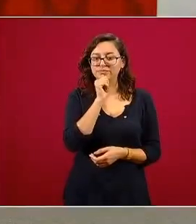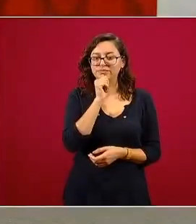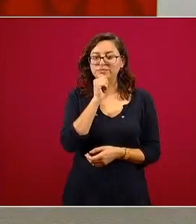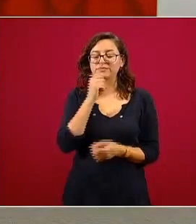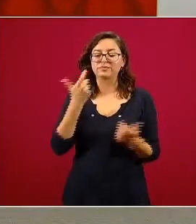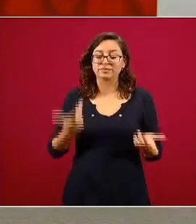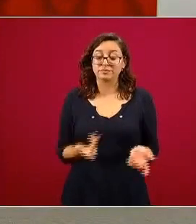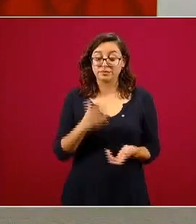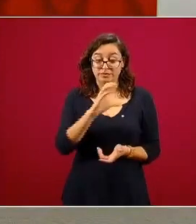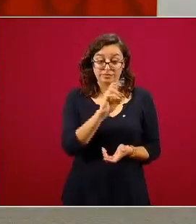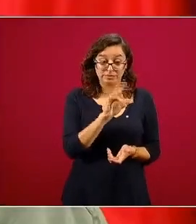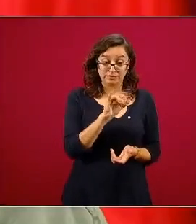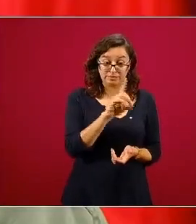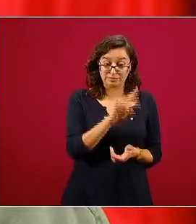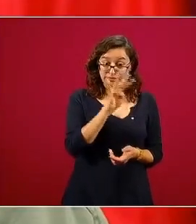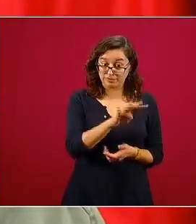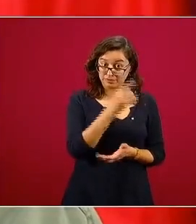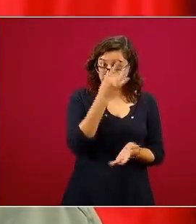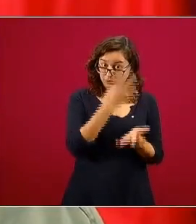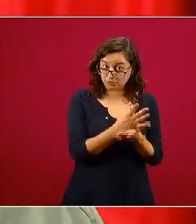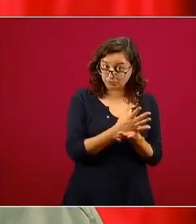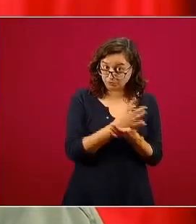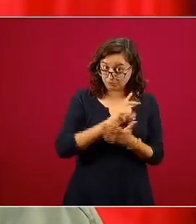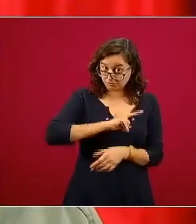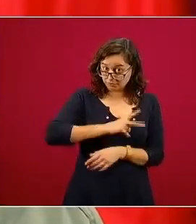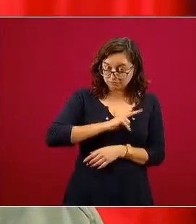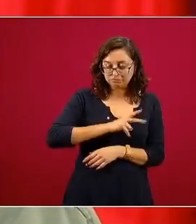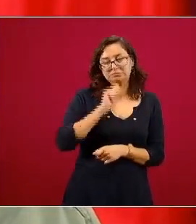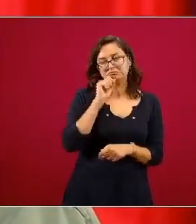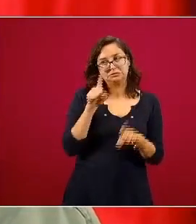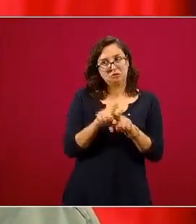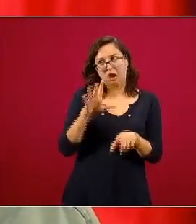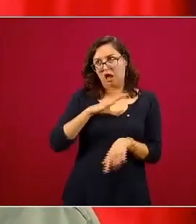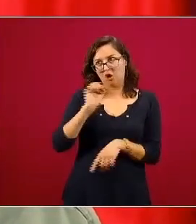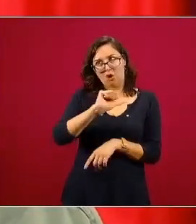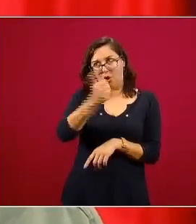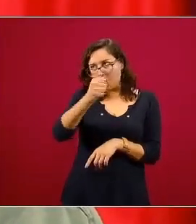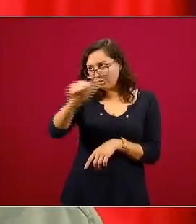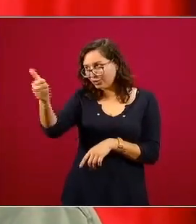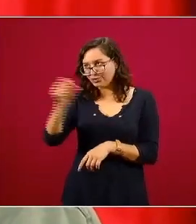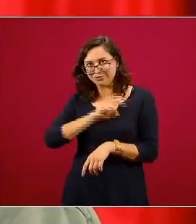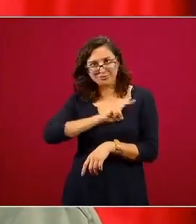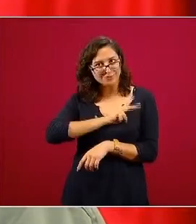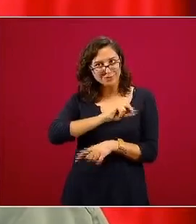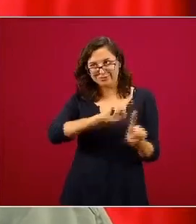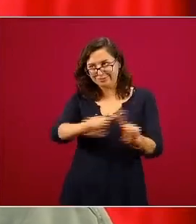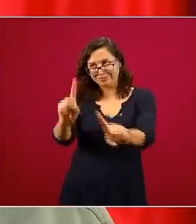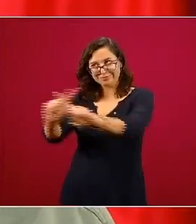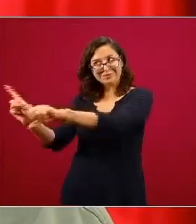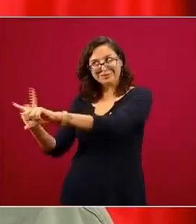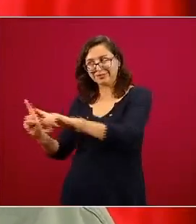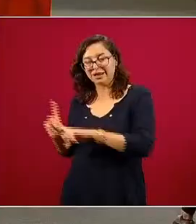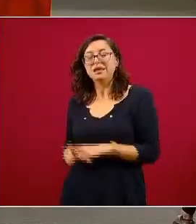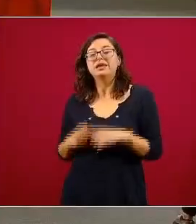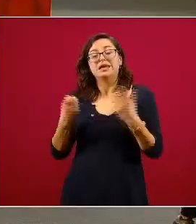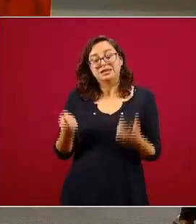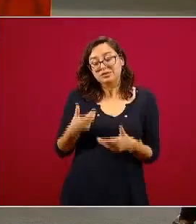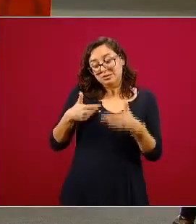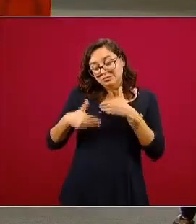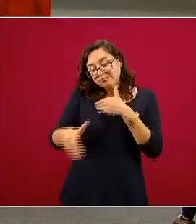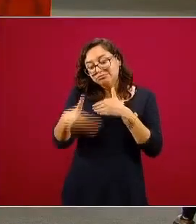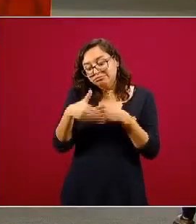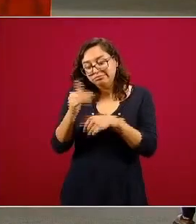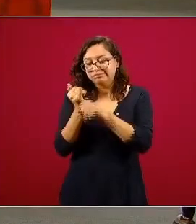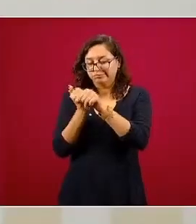el COVID-19, sino puede y ocurre con otras infecciones virales, y entonces estamos en el estudio para